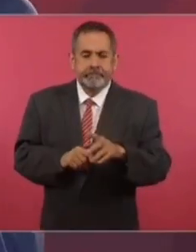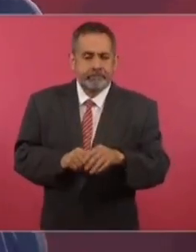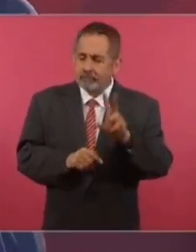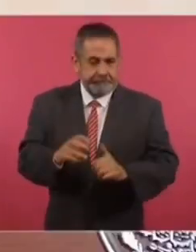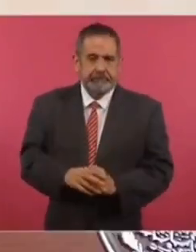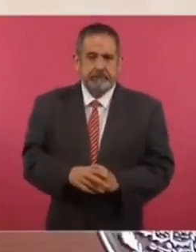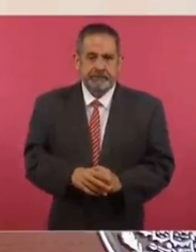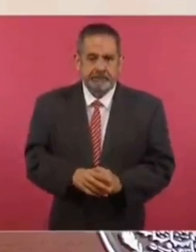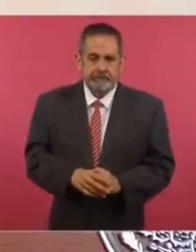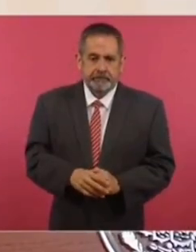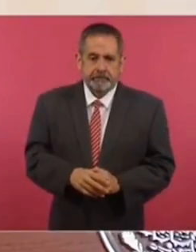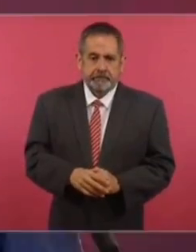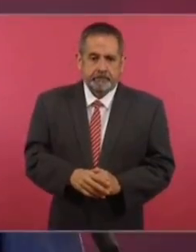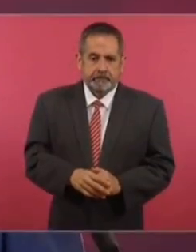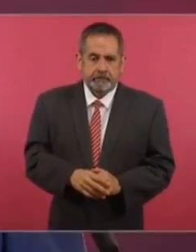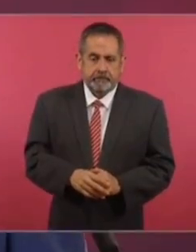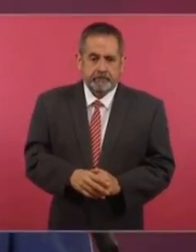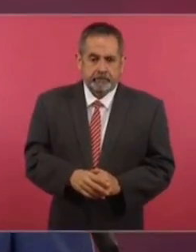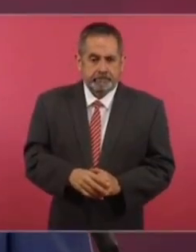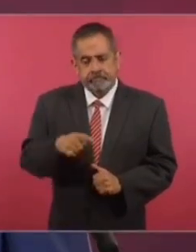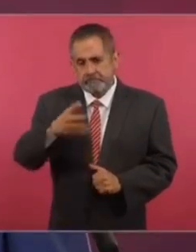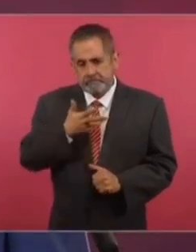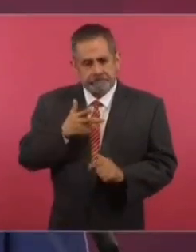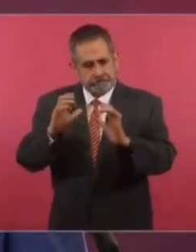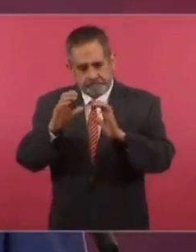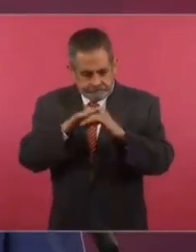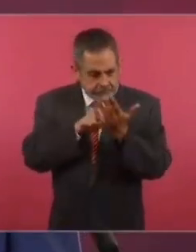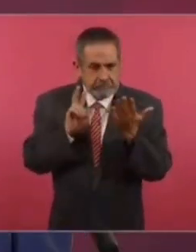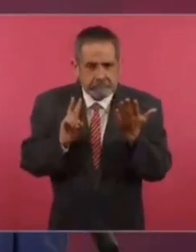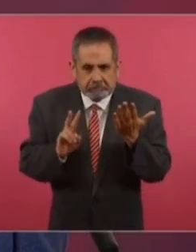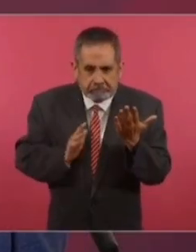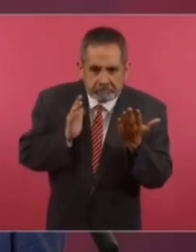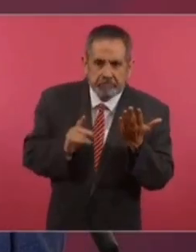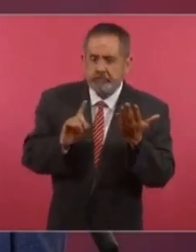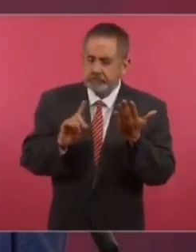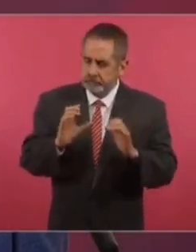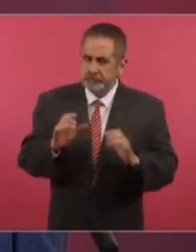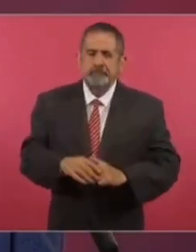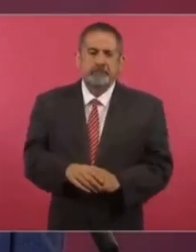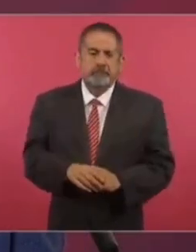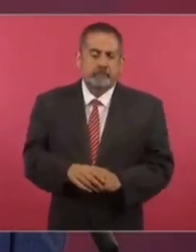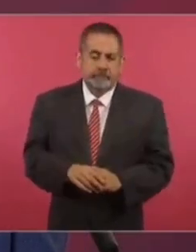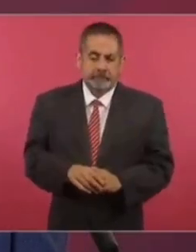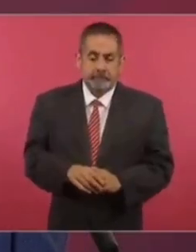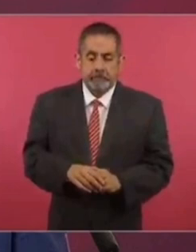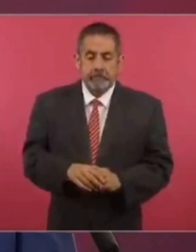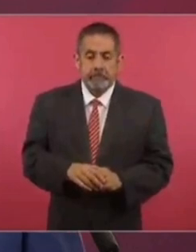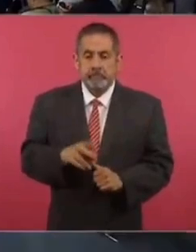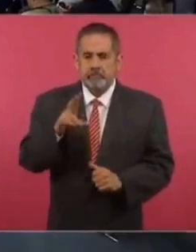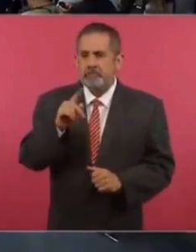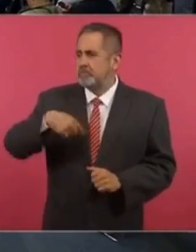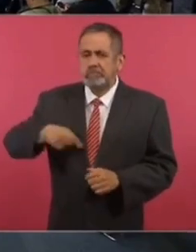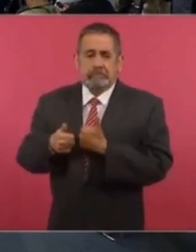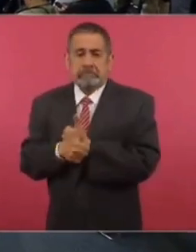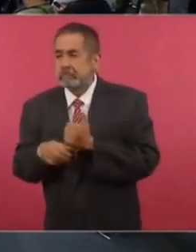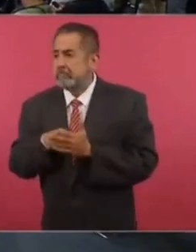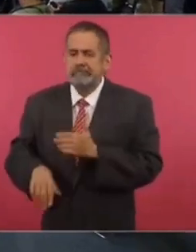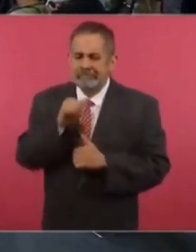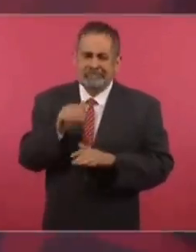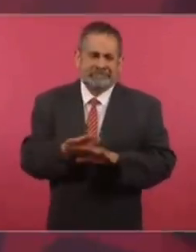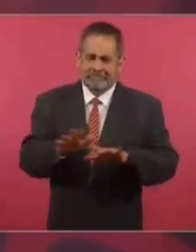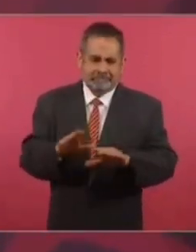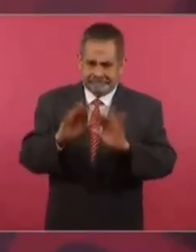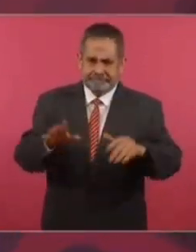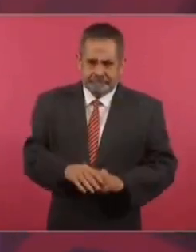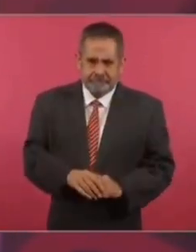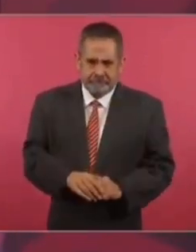así, no fue así. Entonces hay que tener cuidado, nada más. Desde luego no se trata de… Nosotros no vamos a ocultar nada. Eso